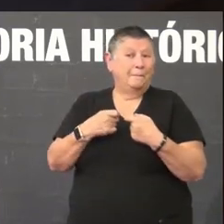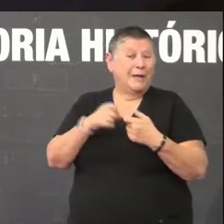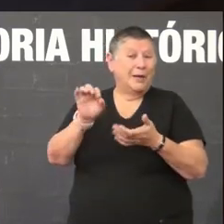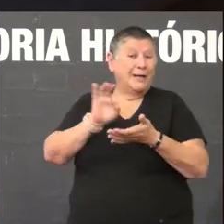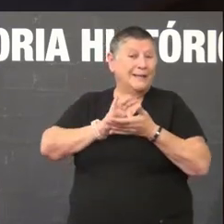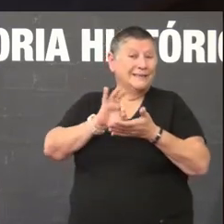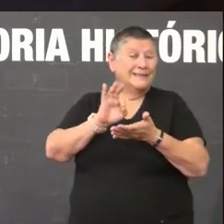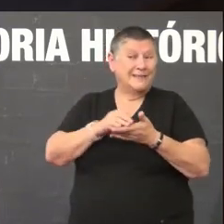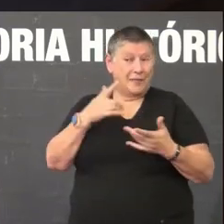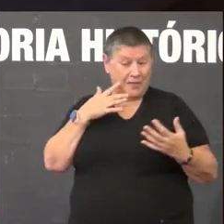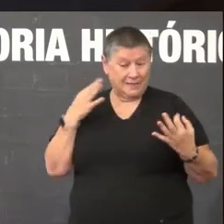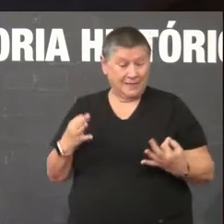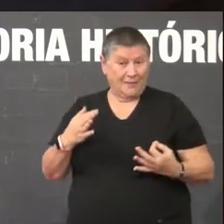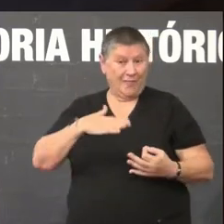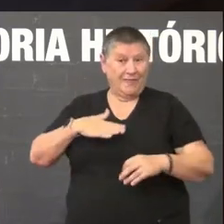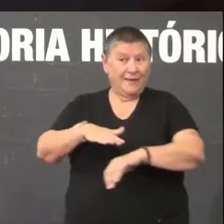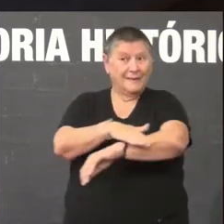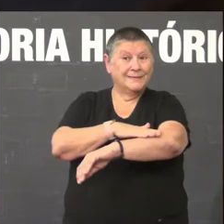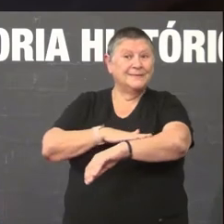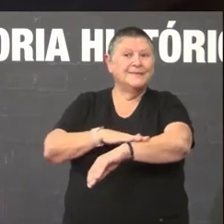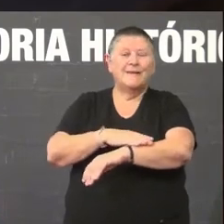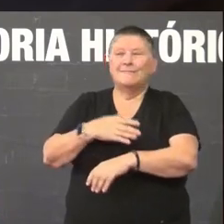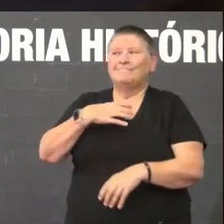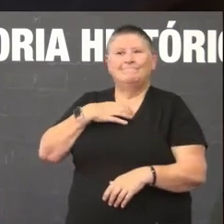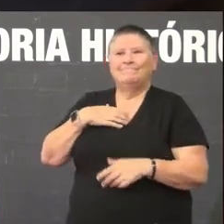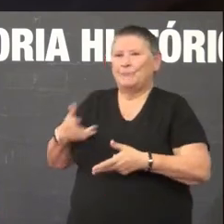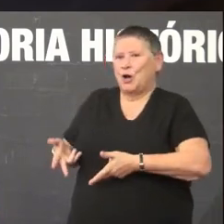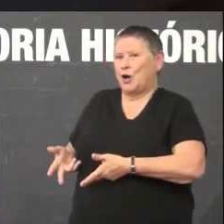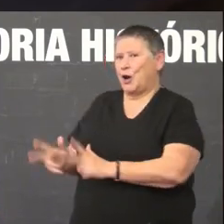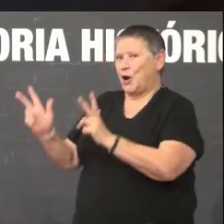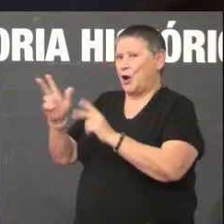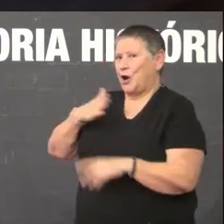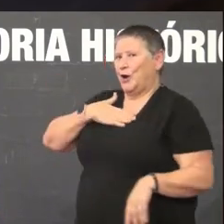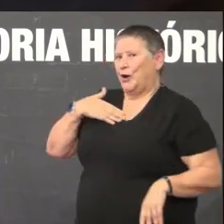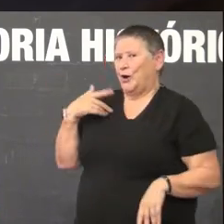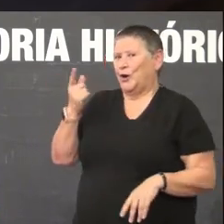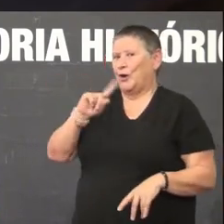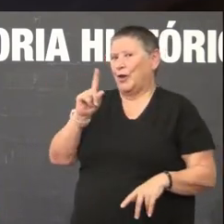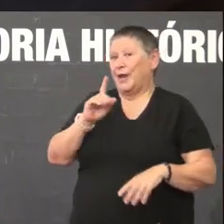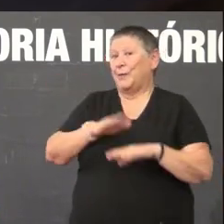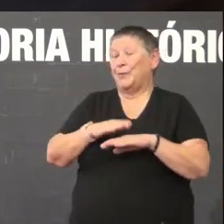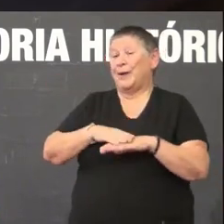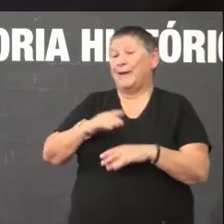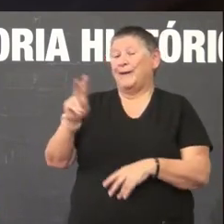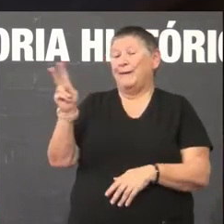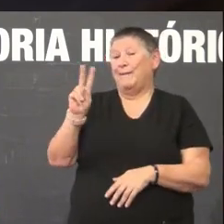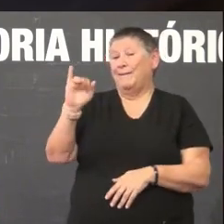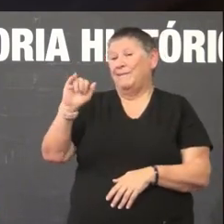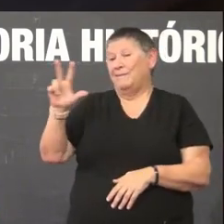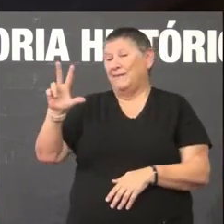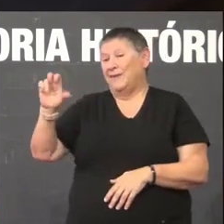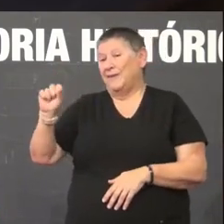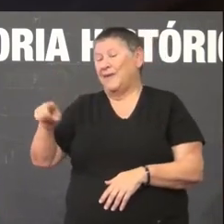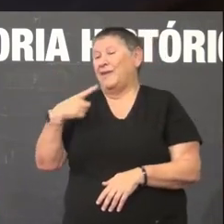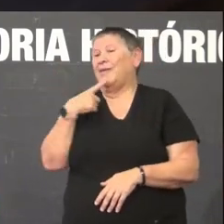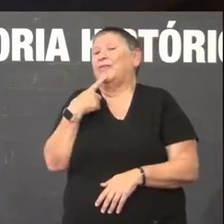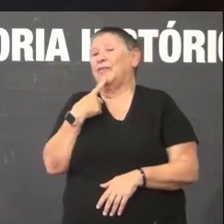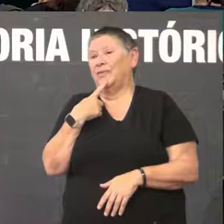de seguranza do Estado non podían permitir iso porque en palabras de Martín Villa